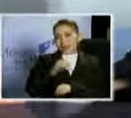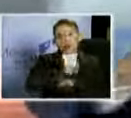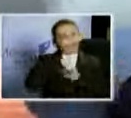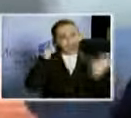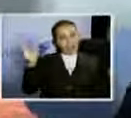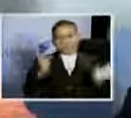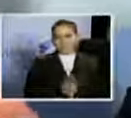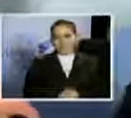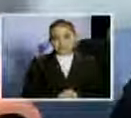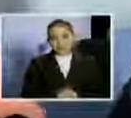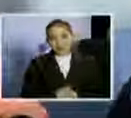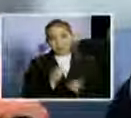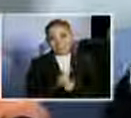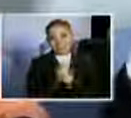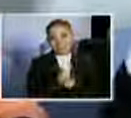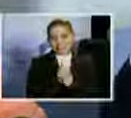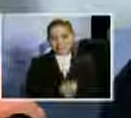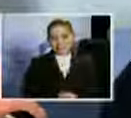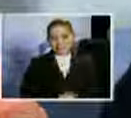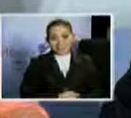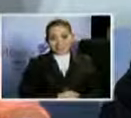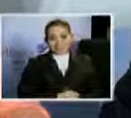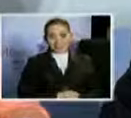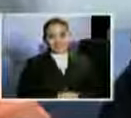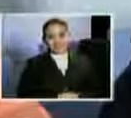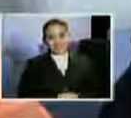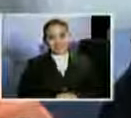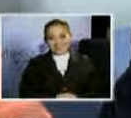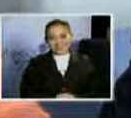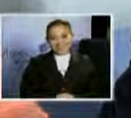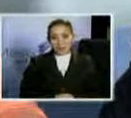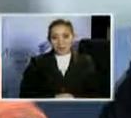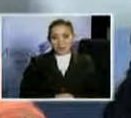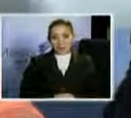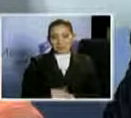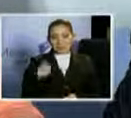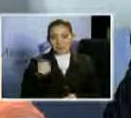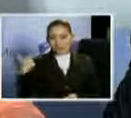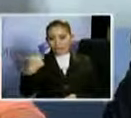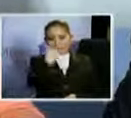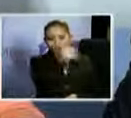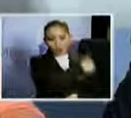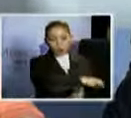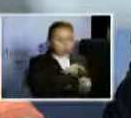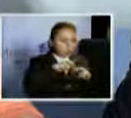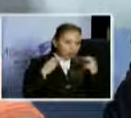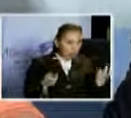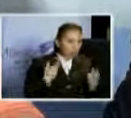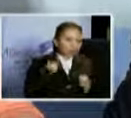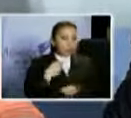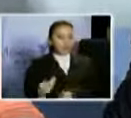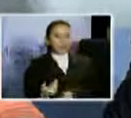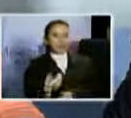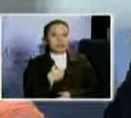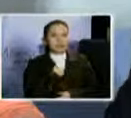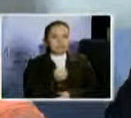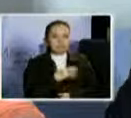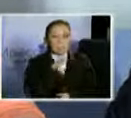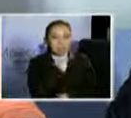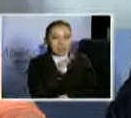por supuesto. Con extrema paciencia. No, a lo que voy es que con cada una de las presentaciones era como una daga en el